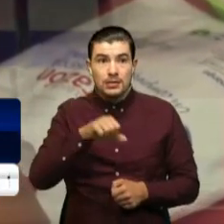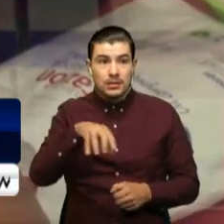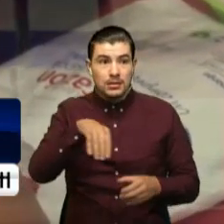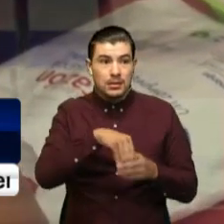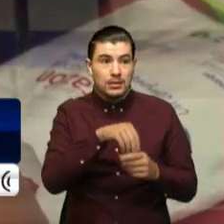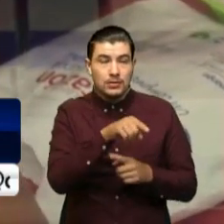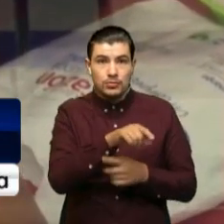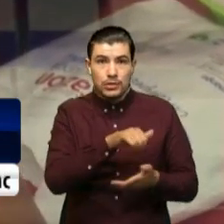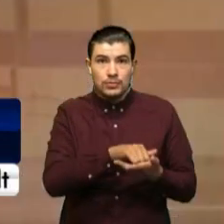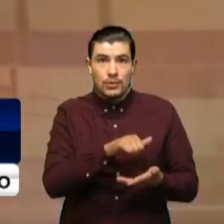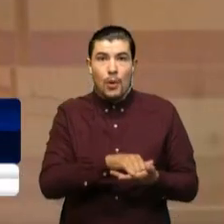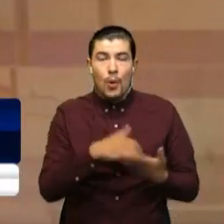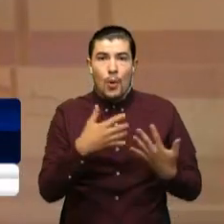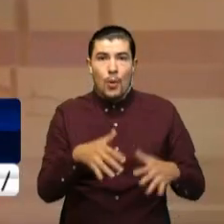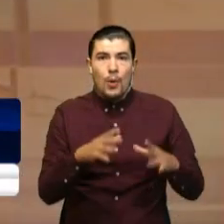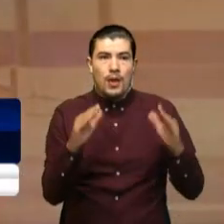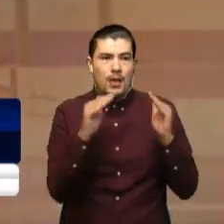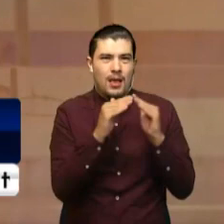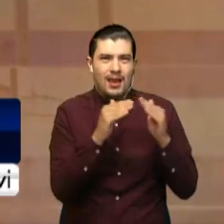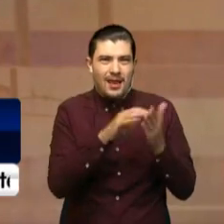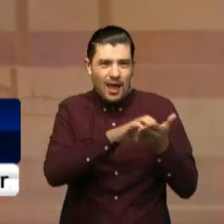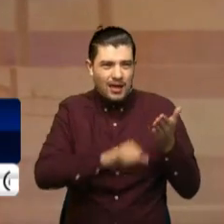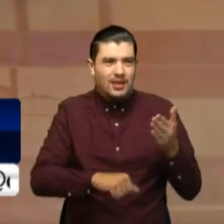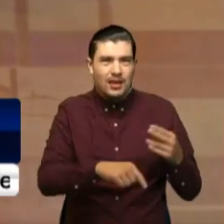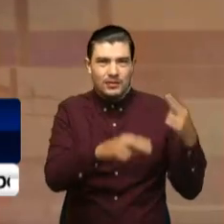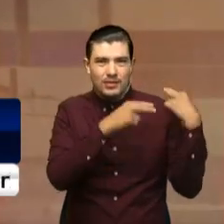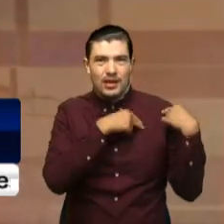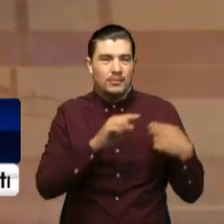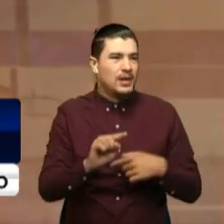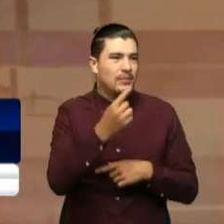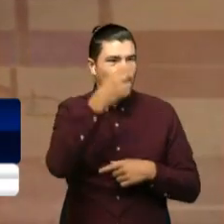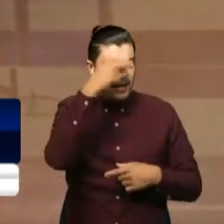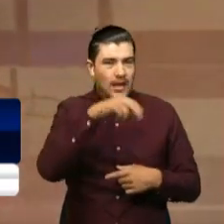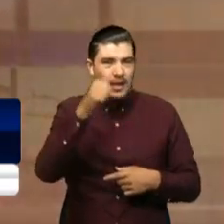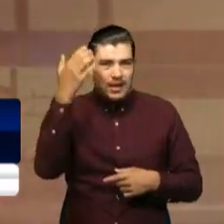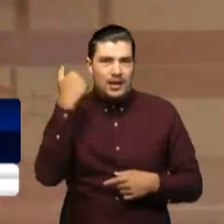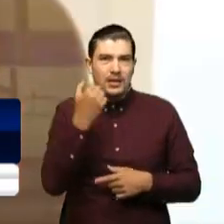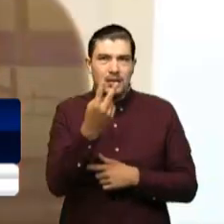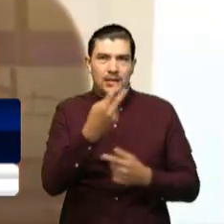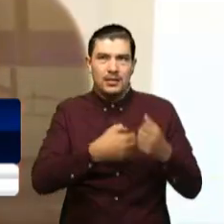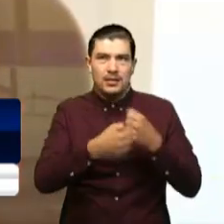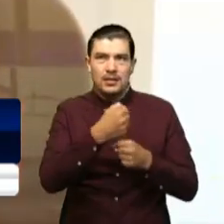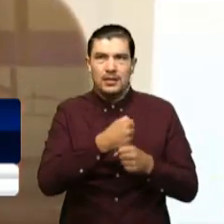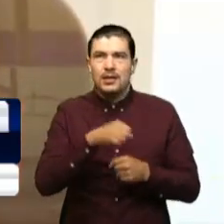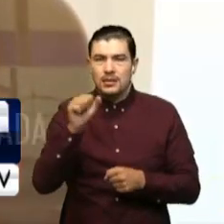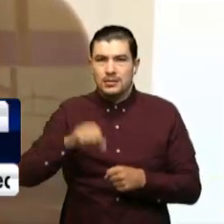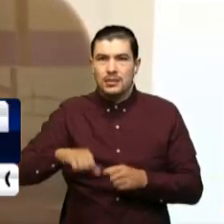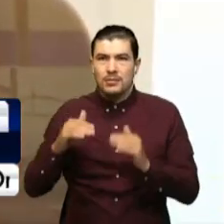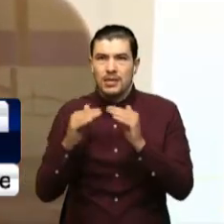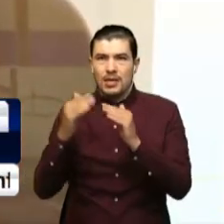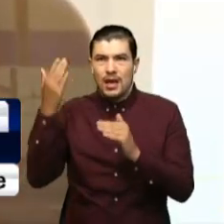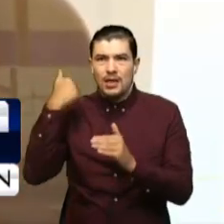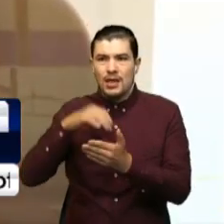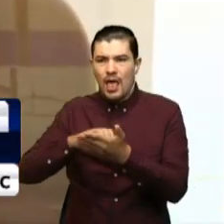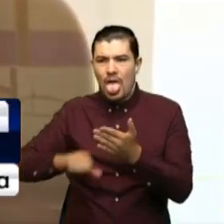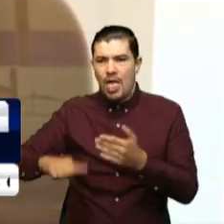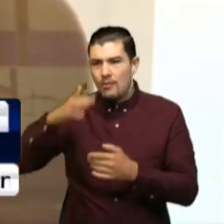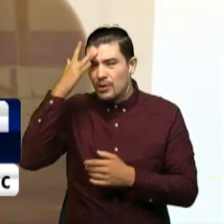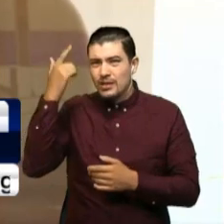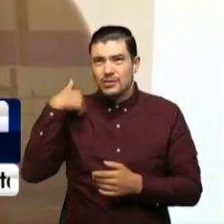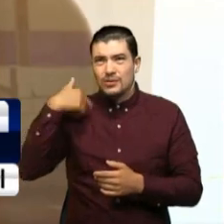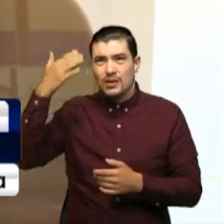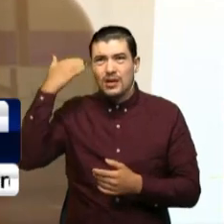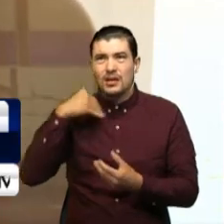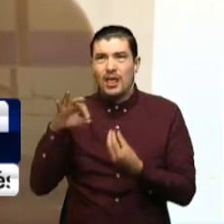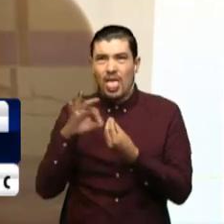bienestar familiar le había quitado la custodia de su primera hija de dos años por consumo como